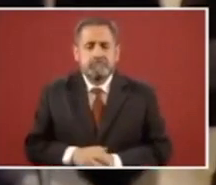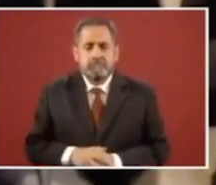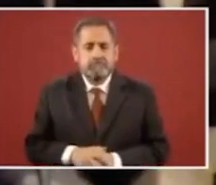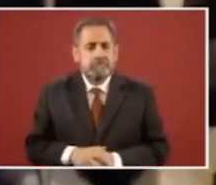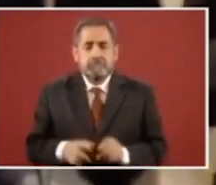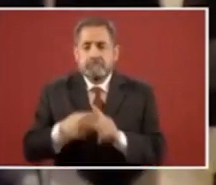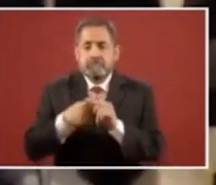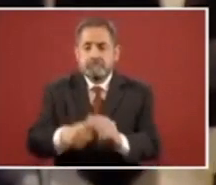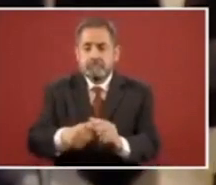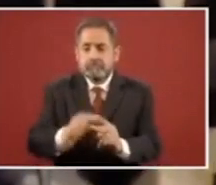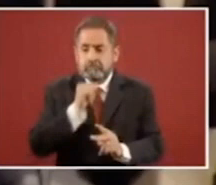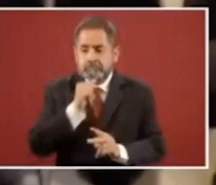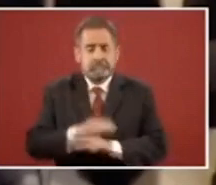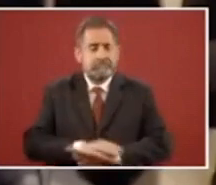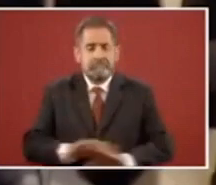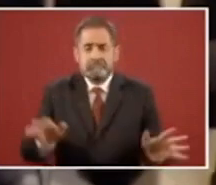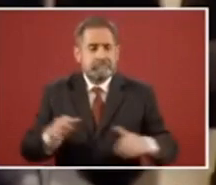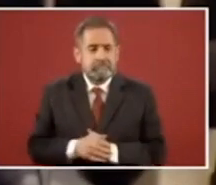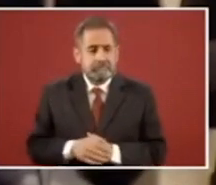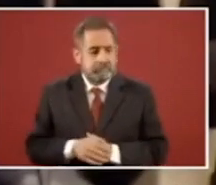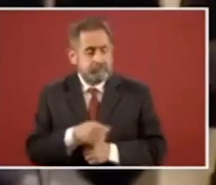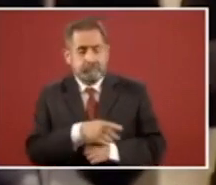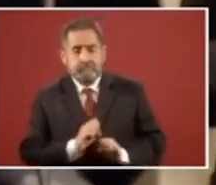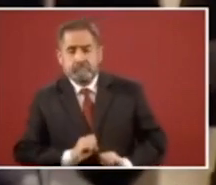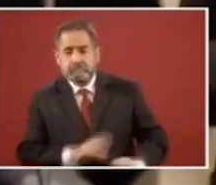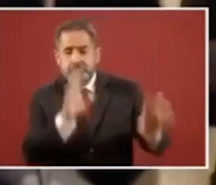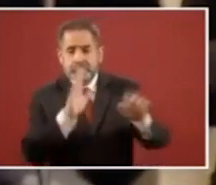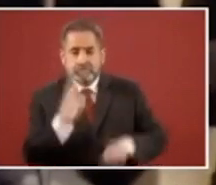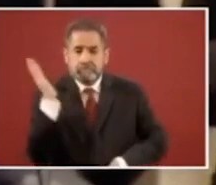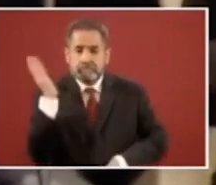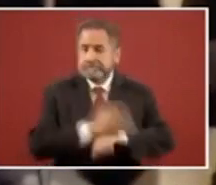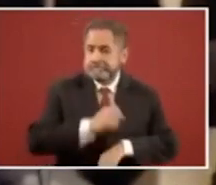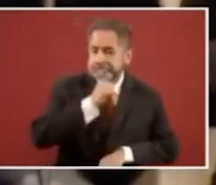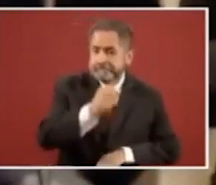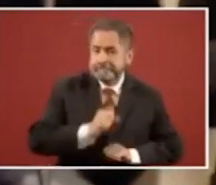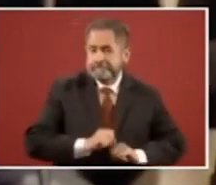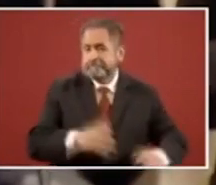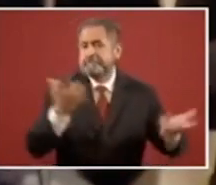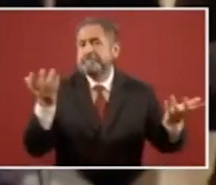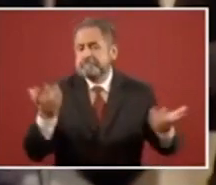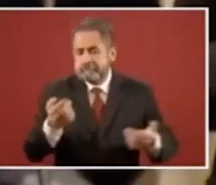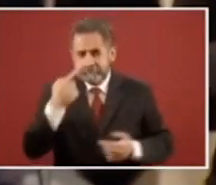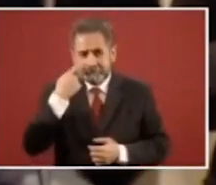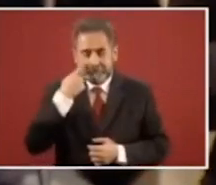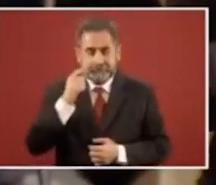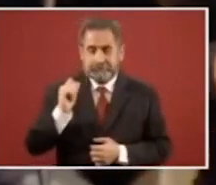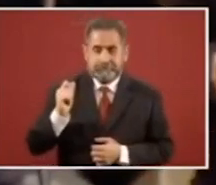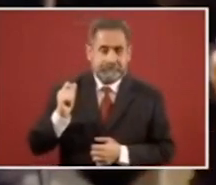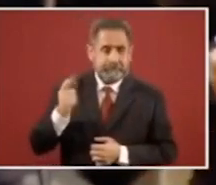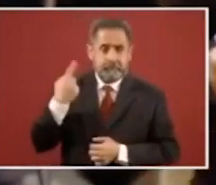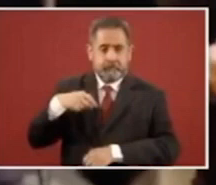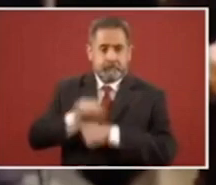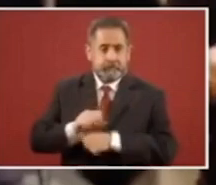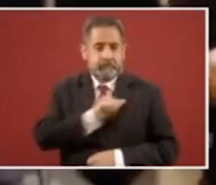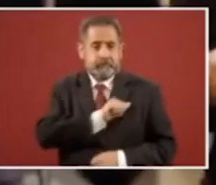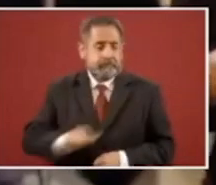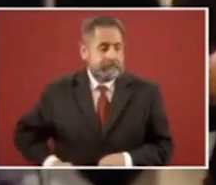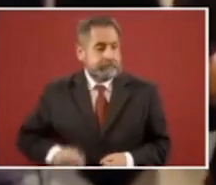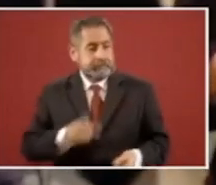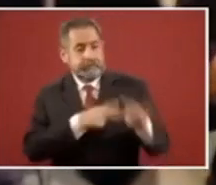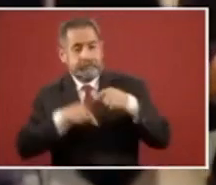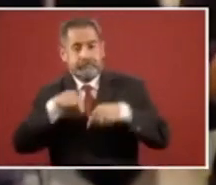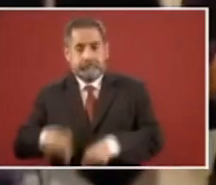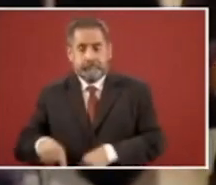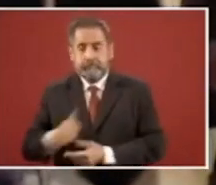han iniciado. La impunidad es a tal grado que la semana pasada el alcalde Chatman vino a la Ciudad de